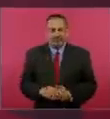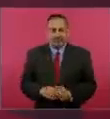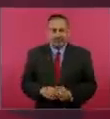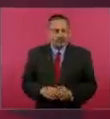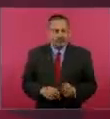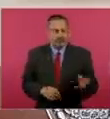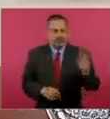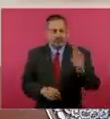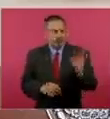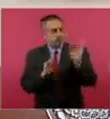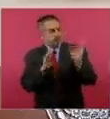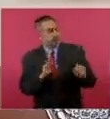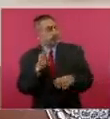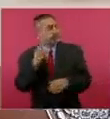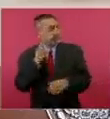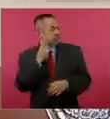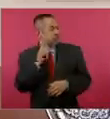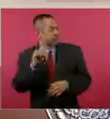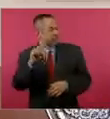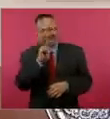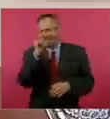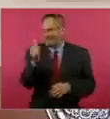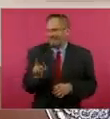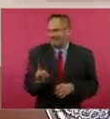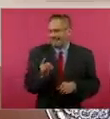Ni siquiera hay que llamarle política.